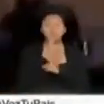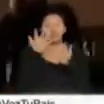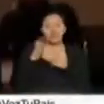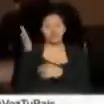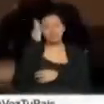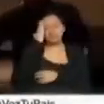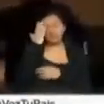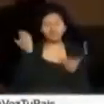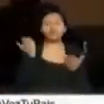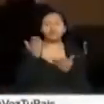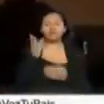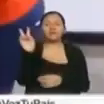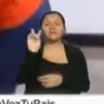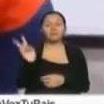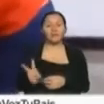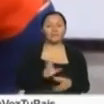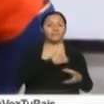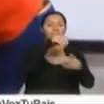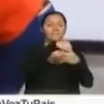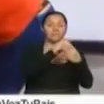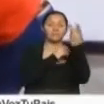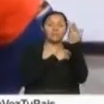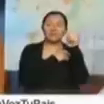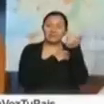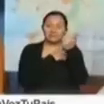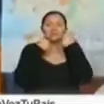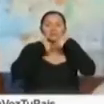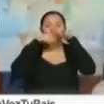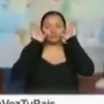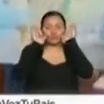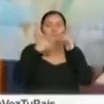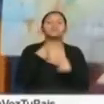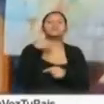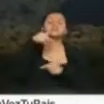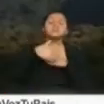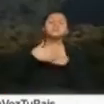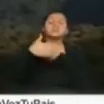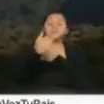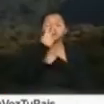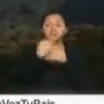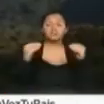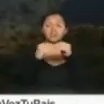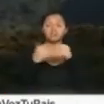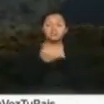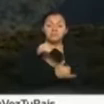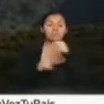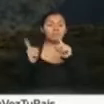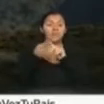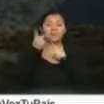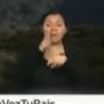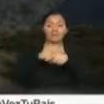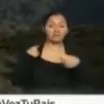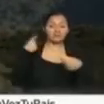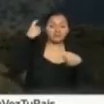fukuoka vietnam el próximo 10 de diciembre la novedad de esta edición es que nuestro país participa por primera vez con la